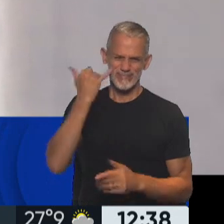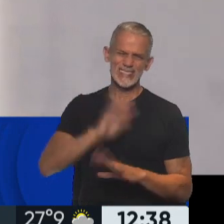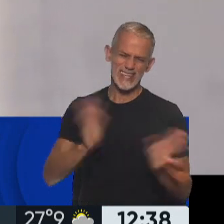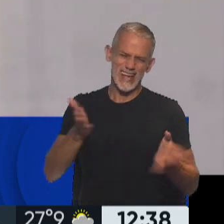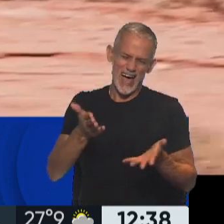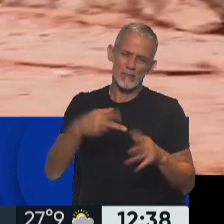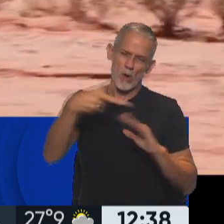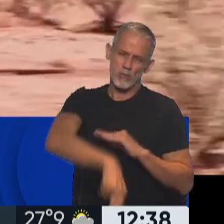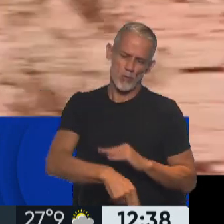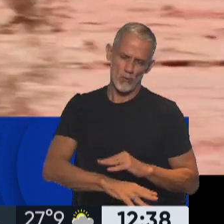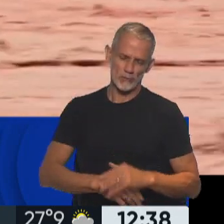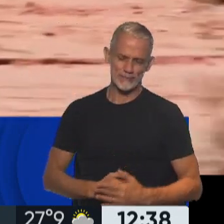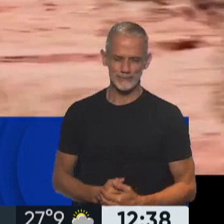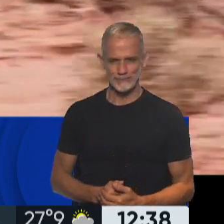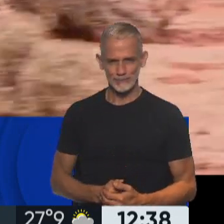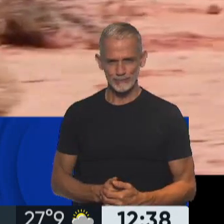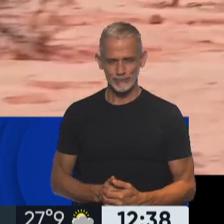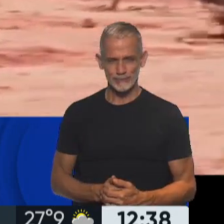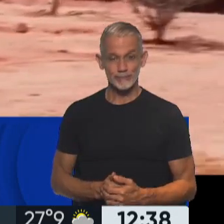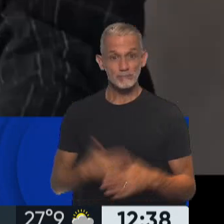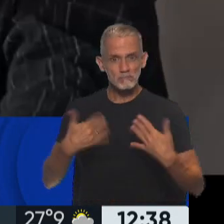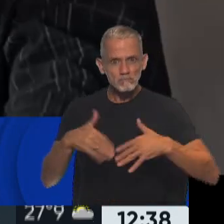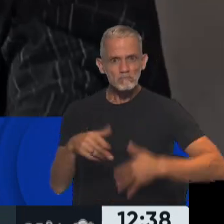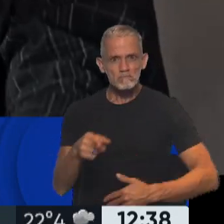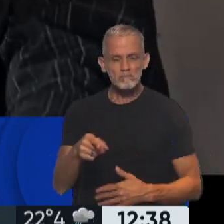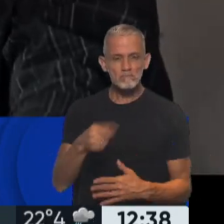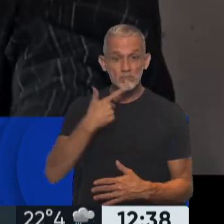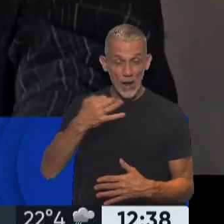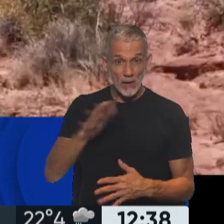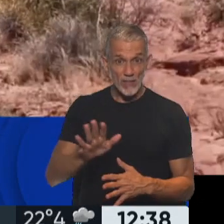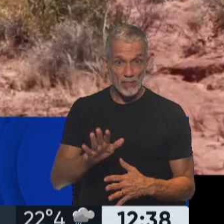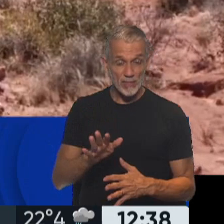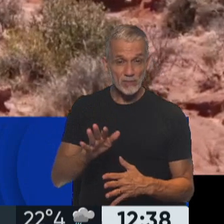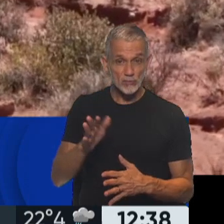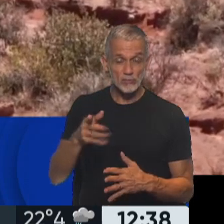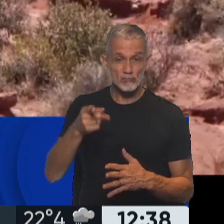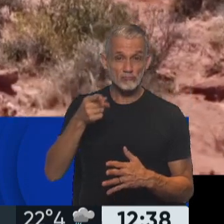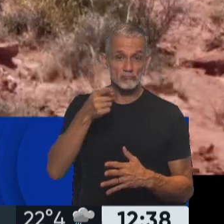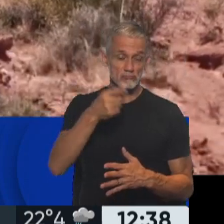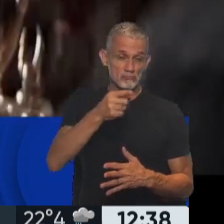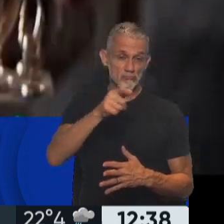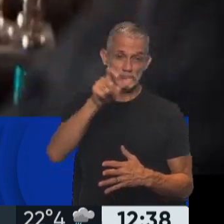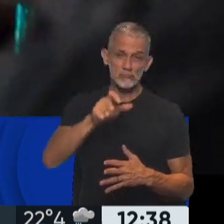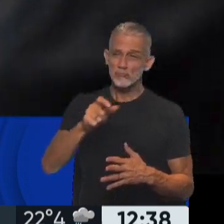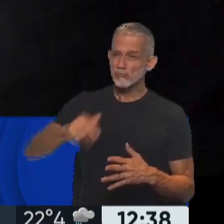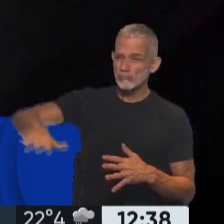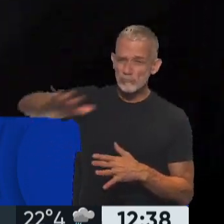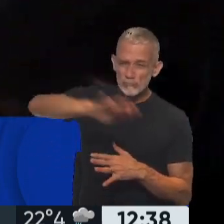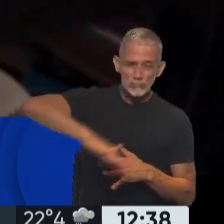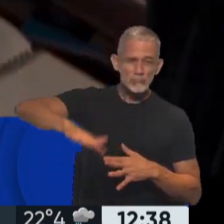de cortarlo. ¿Te los iba a ir en el tren? Es tremendo, la verdad que es un paisaje